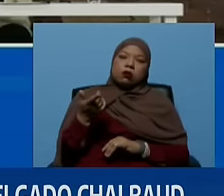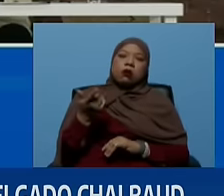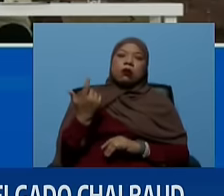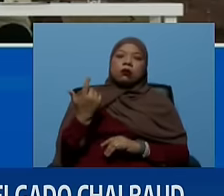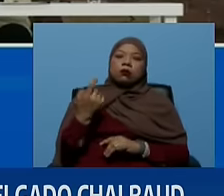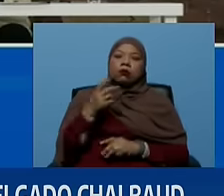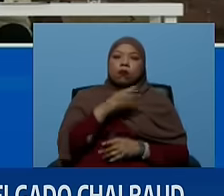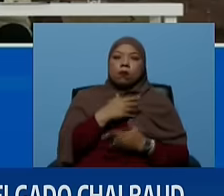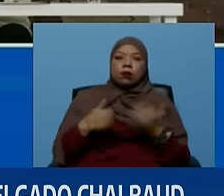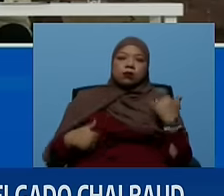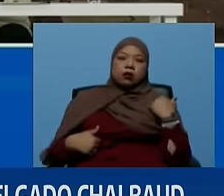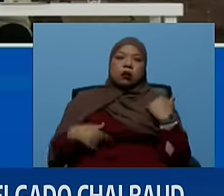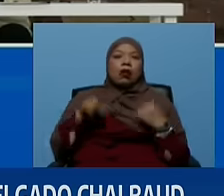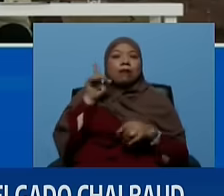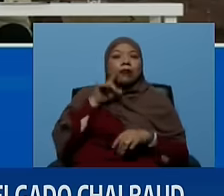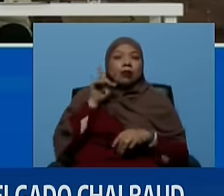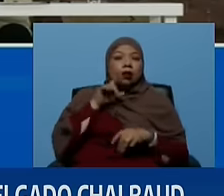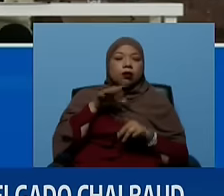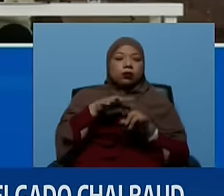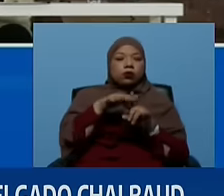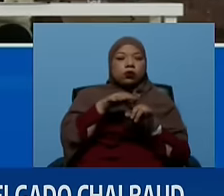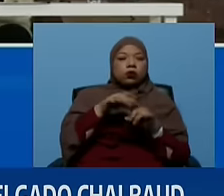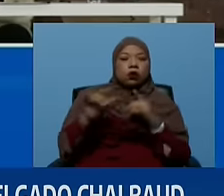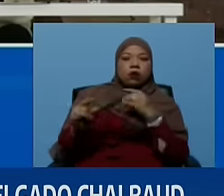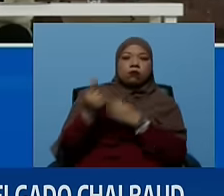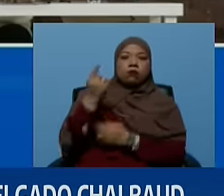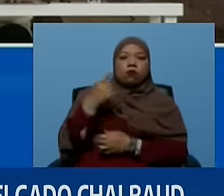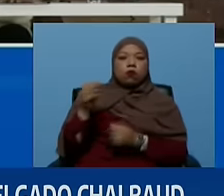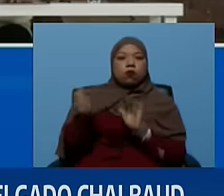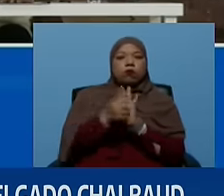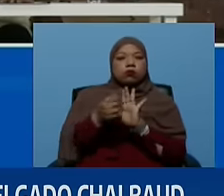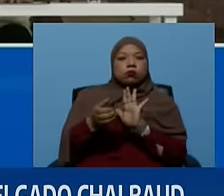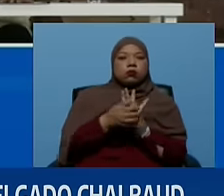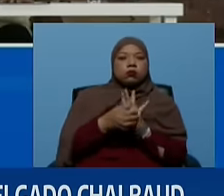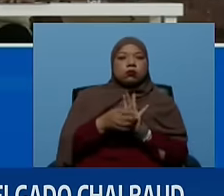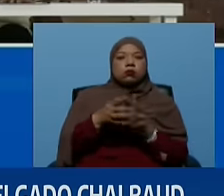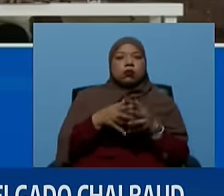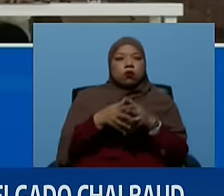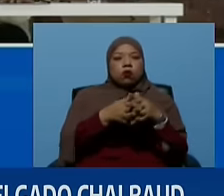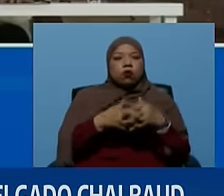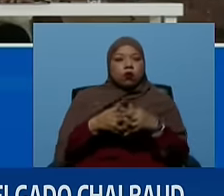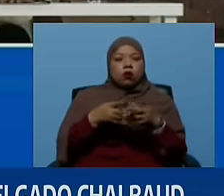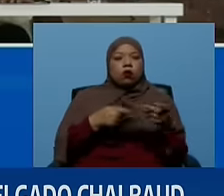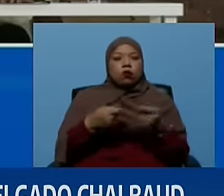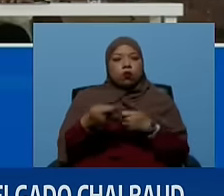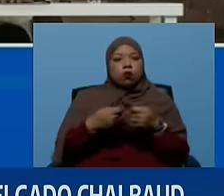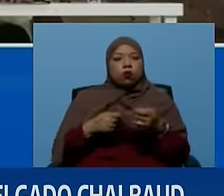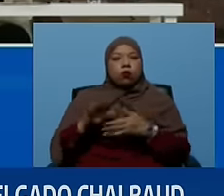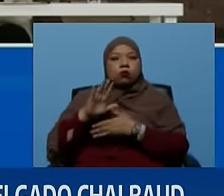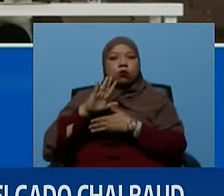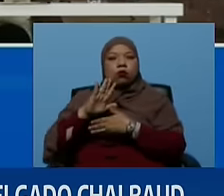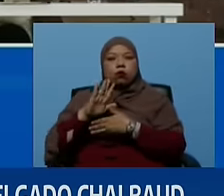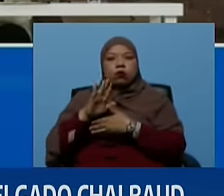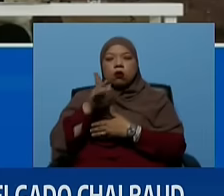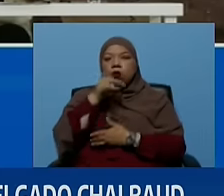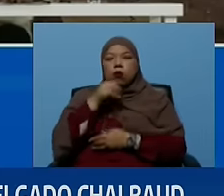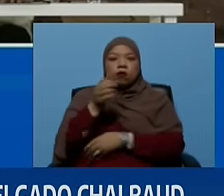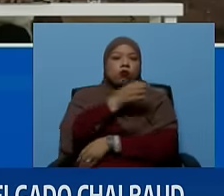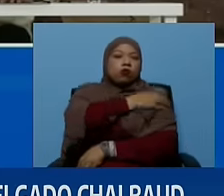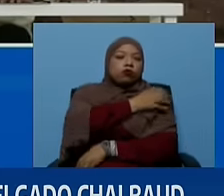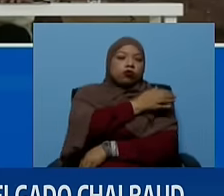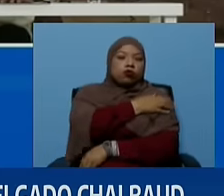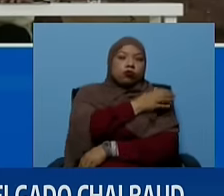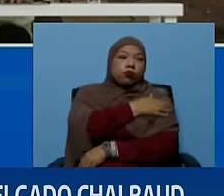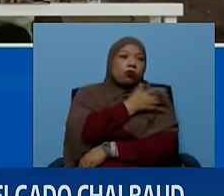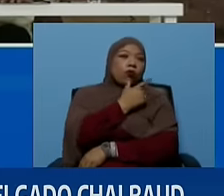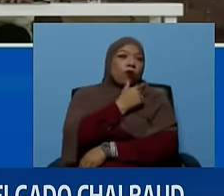construyeron un relato falso y justificaron su derrocamiento los gringos dominaban el continente sin oposición de